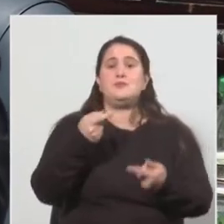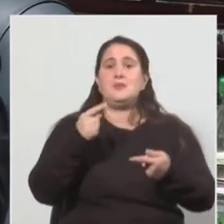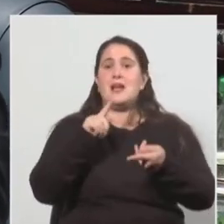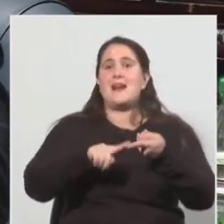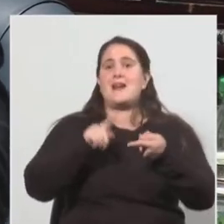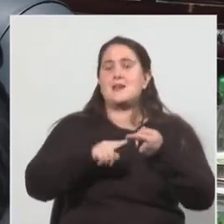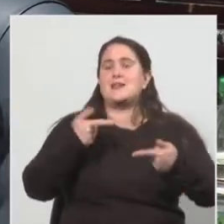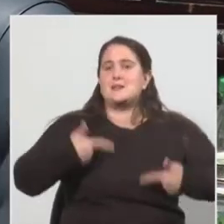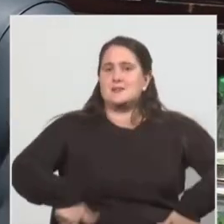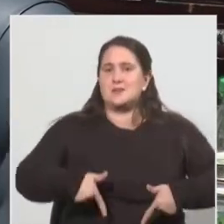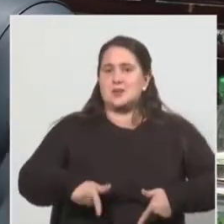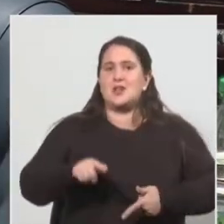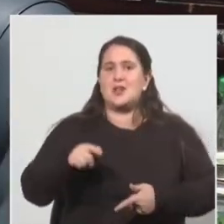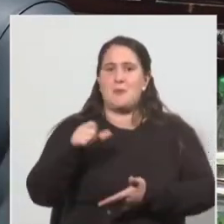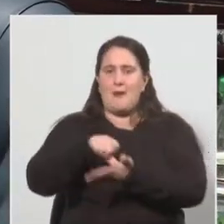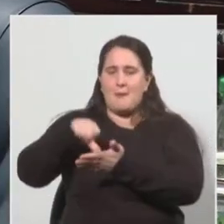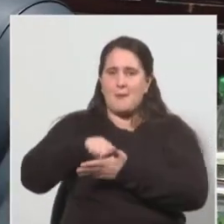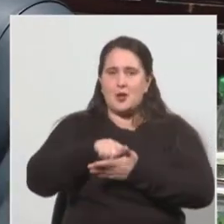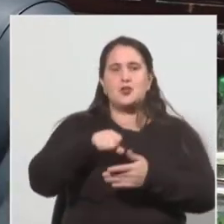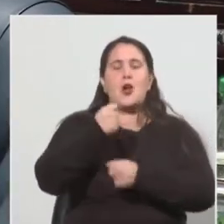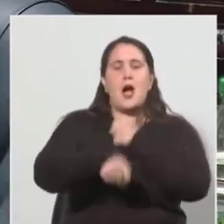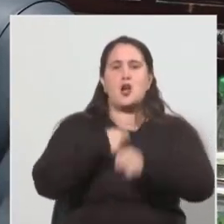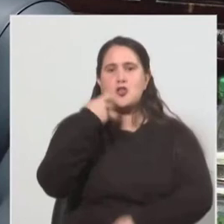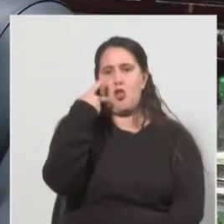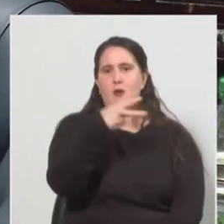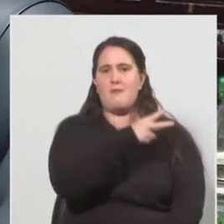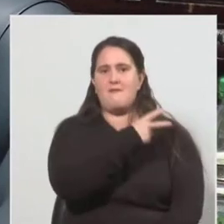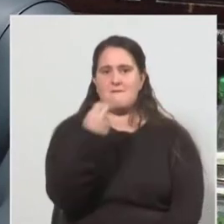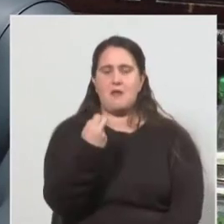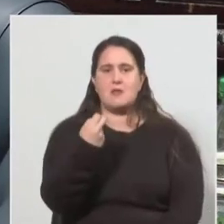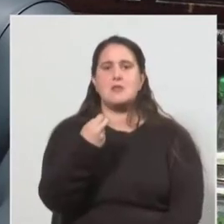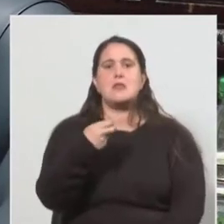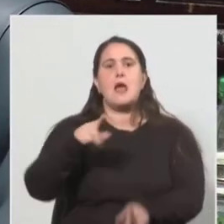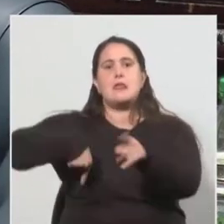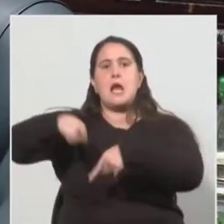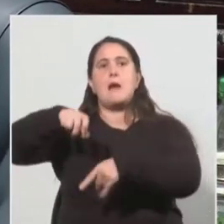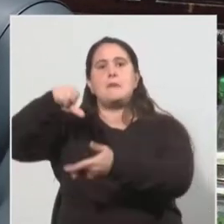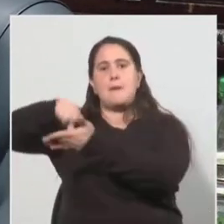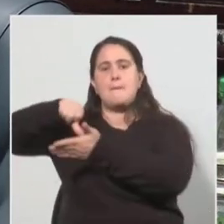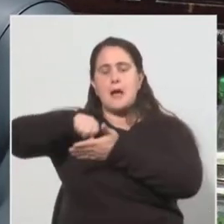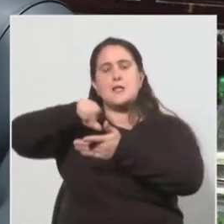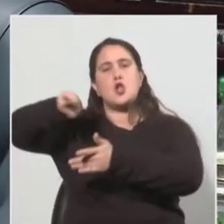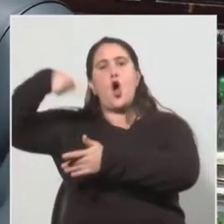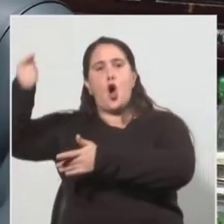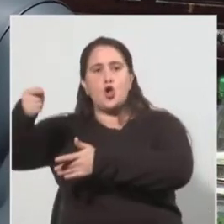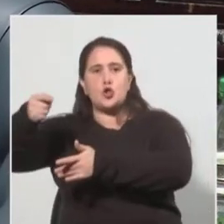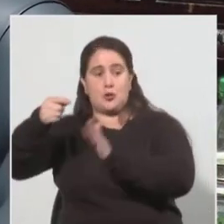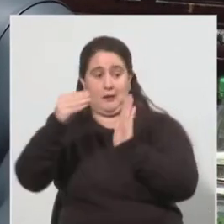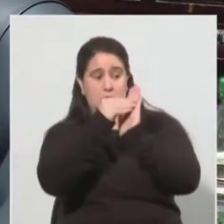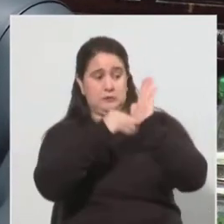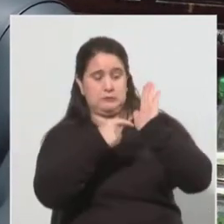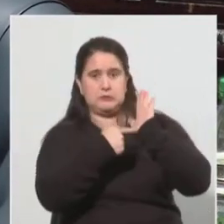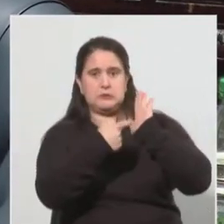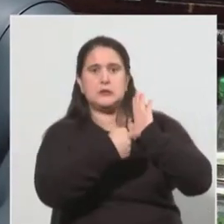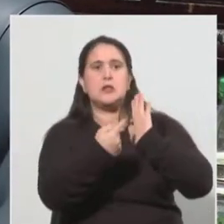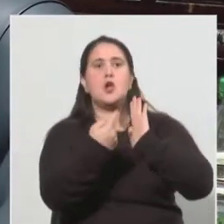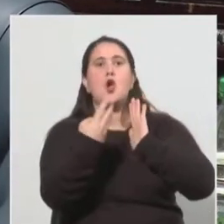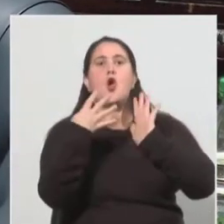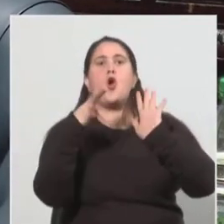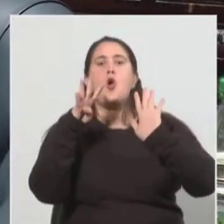Relaciones Exteriores. En el año 2020 se tramitaron en el exterior, según la memoria,